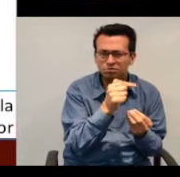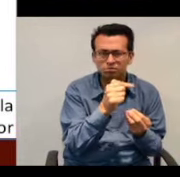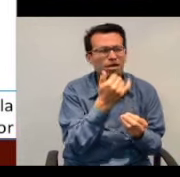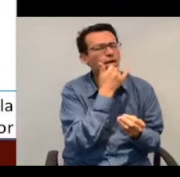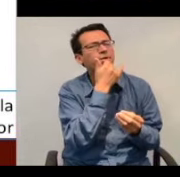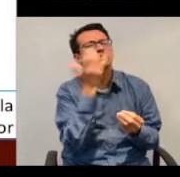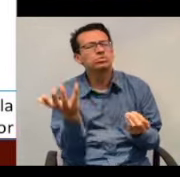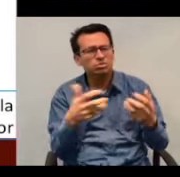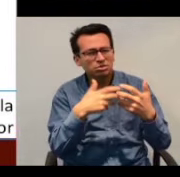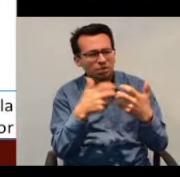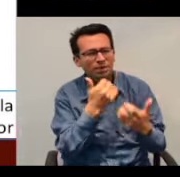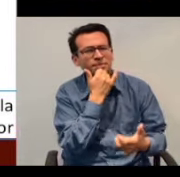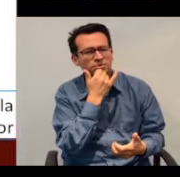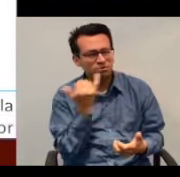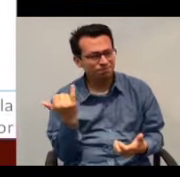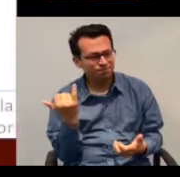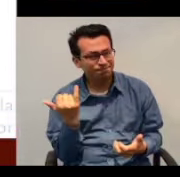de él?